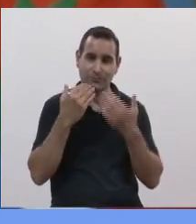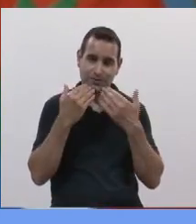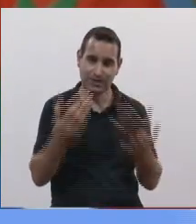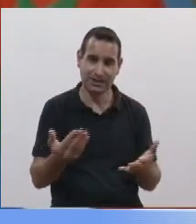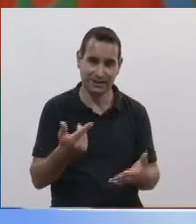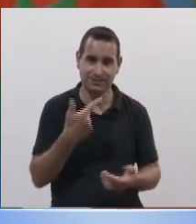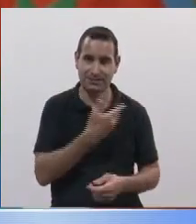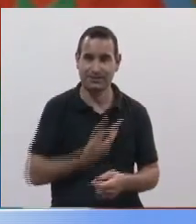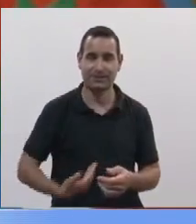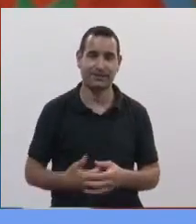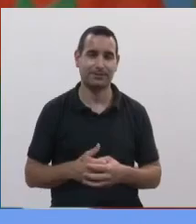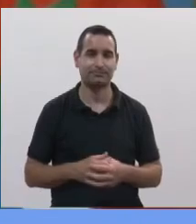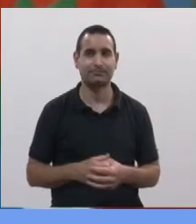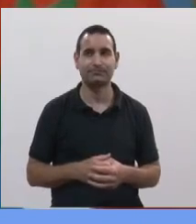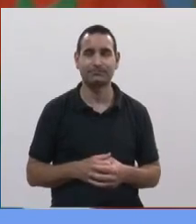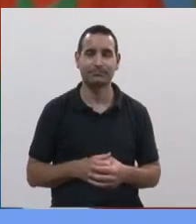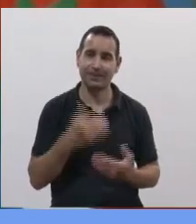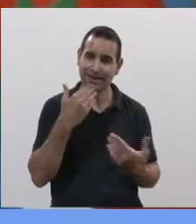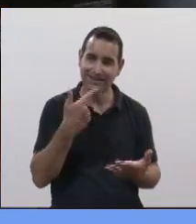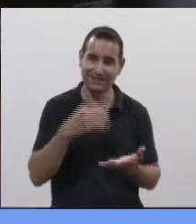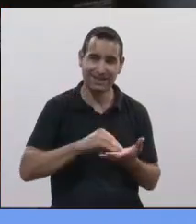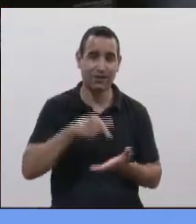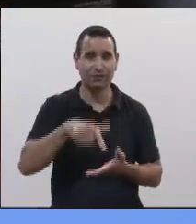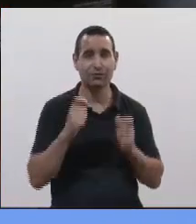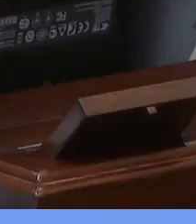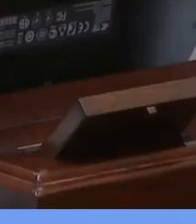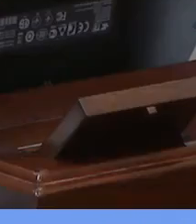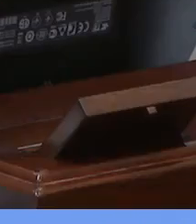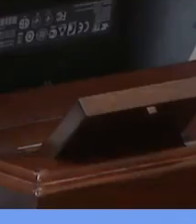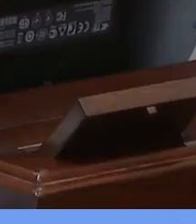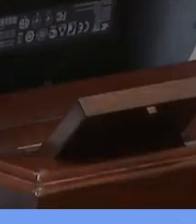Muchas gracias, señora presidenta. Gracias, senadora. Tiene la palabra senador Cuéder.